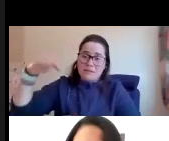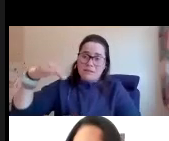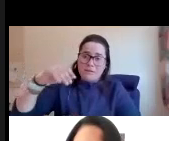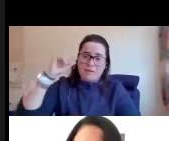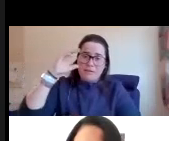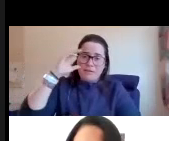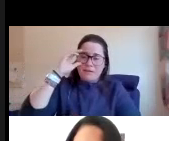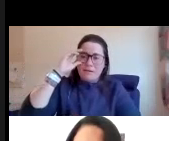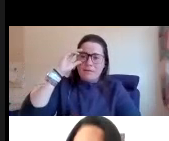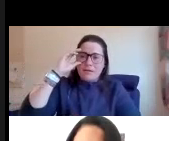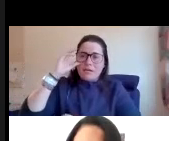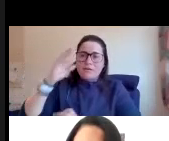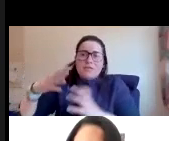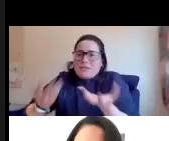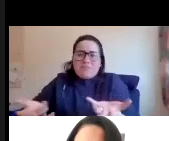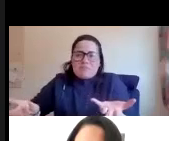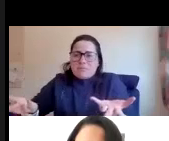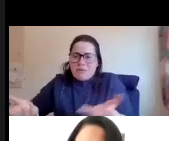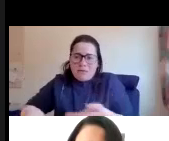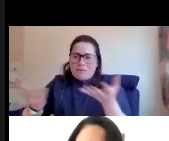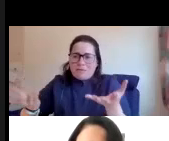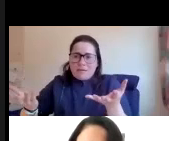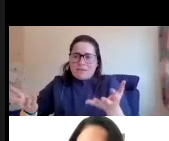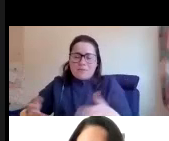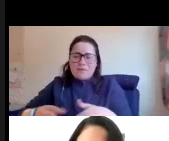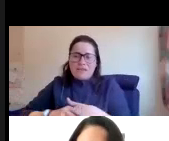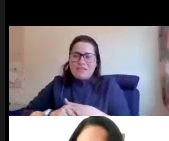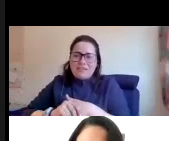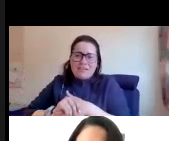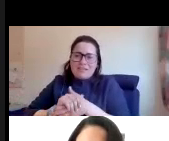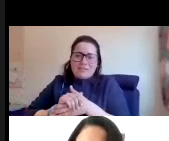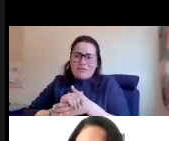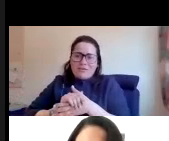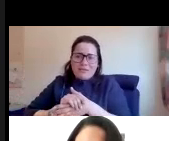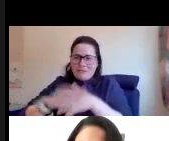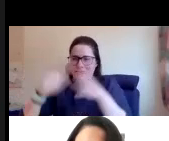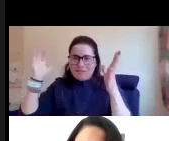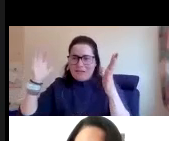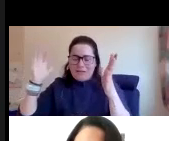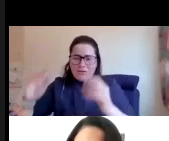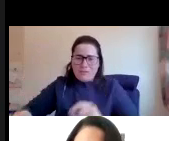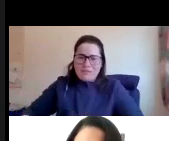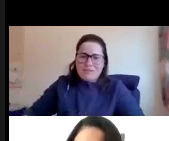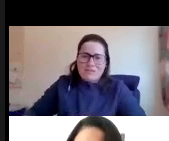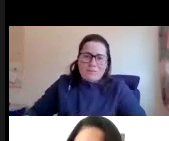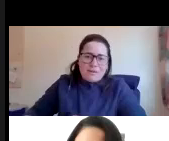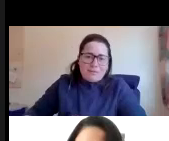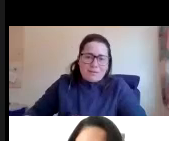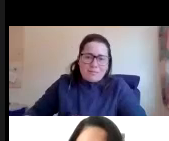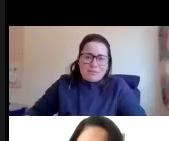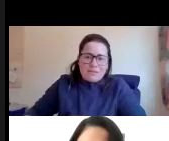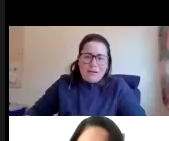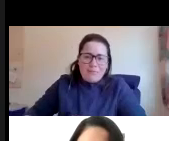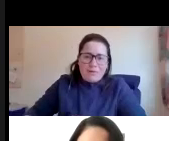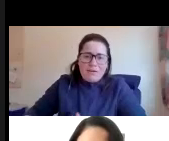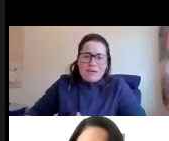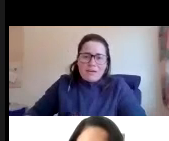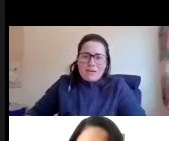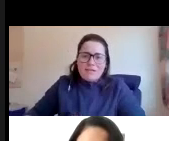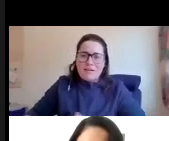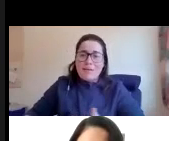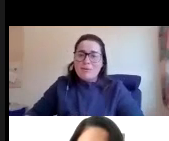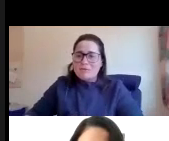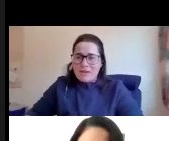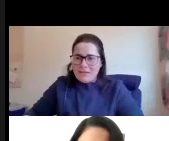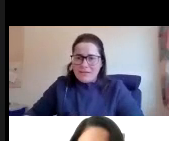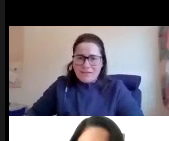tiene bastante pendiente el terreno. Entonces, de nuevo, las posibilidades técnicas son enormes. Entonces, por ejemplo, tenemos este ejemplo que